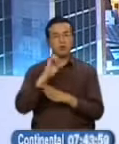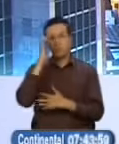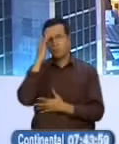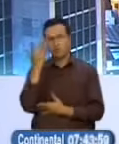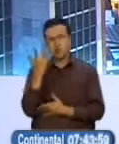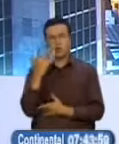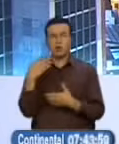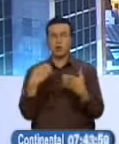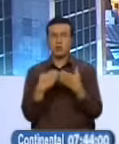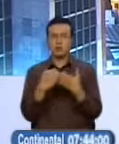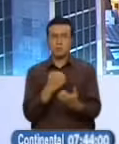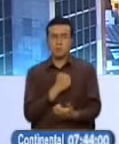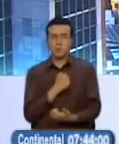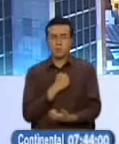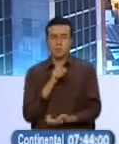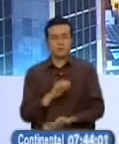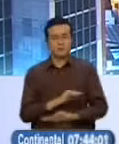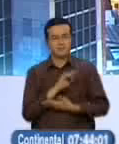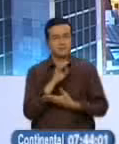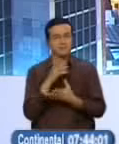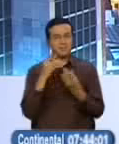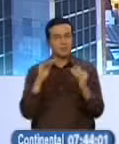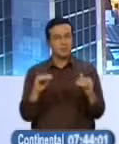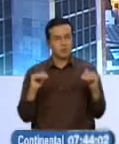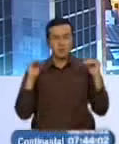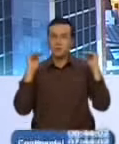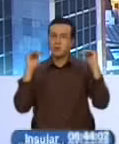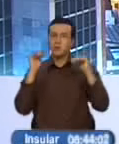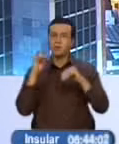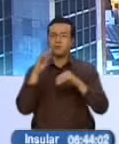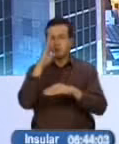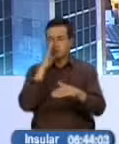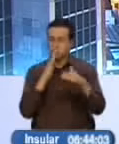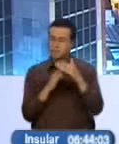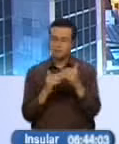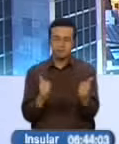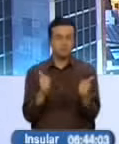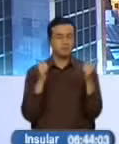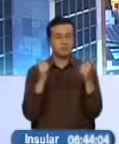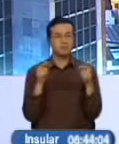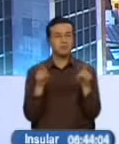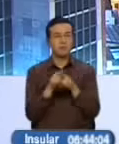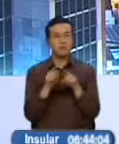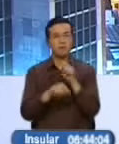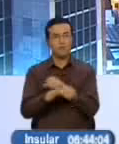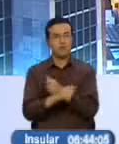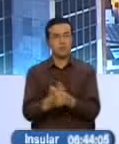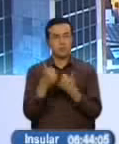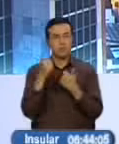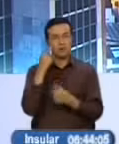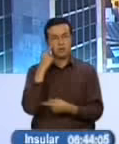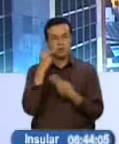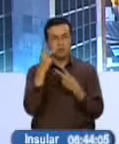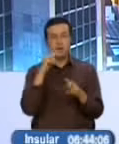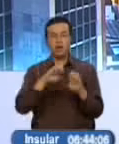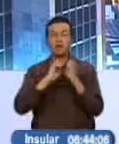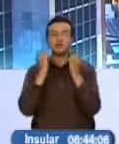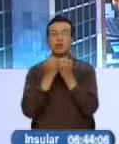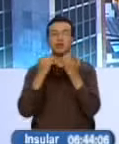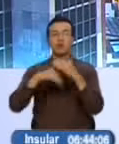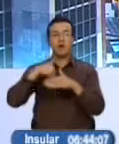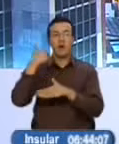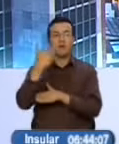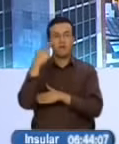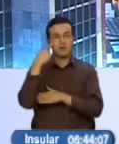uno de nuestros equipos nos va a representar con mucha altura y con mucha sencillez y mucha humildad, pero también con buen fútbol. Vamos hasta los exteriores del